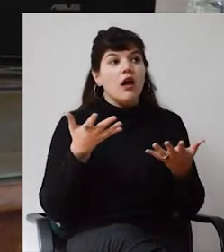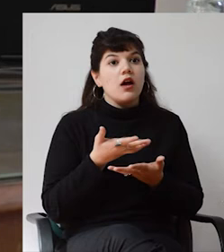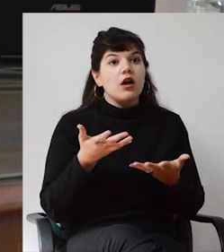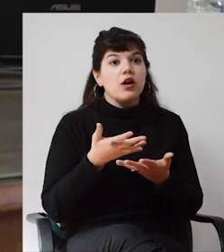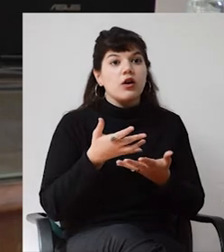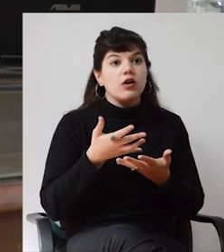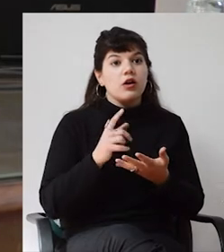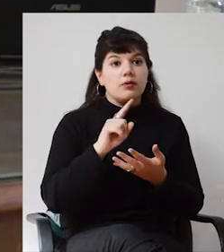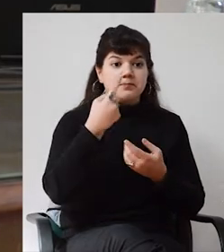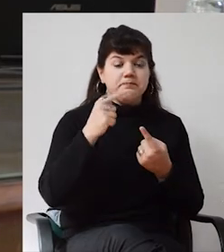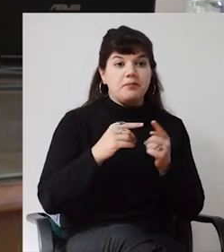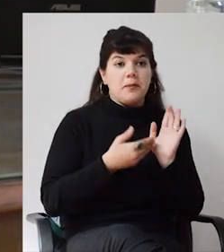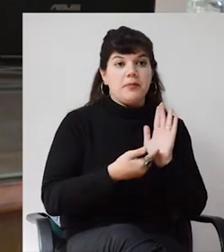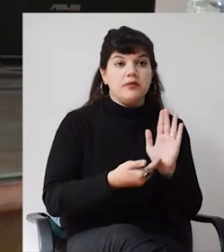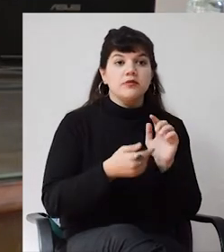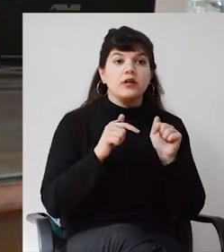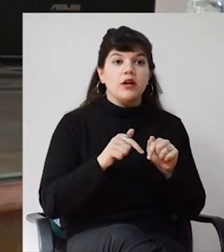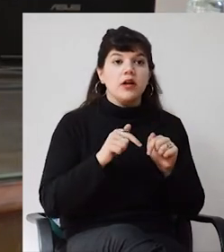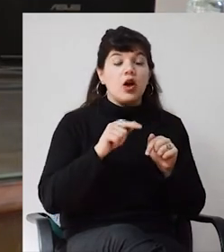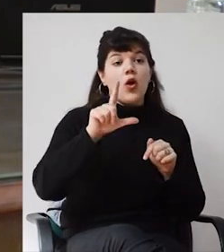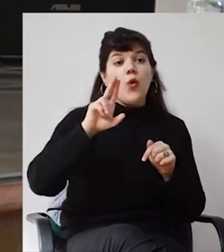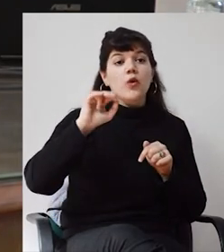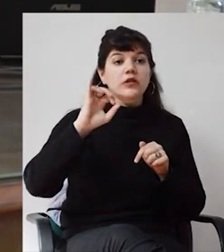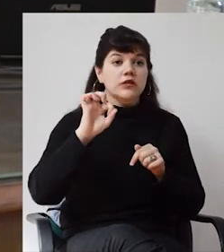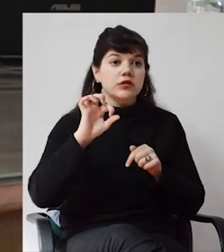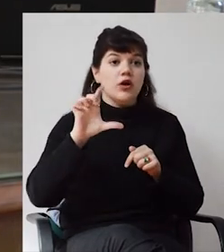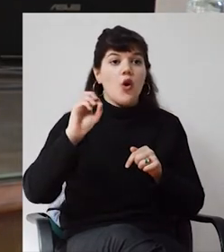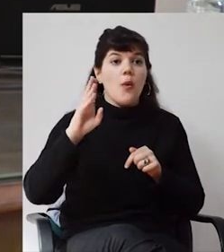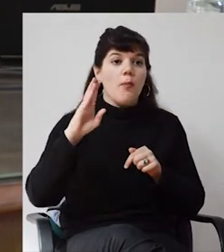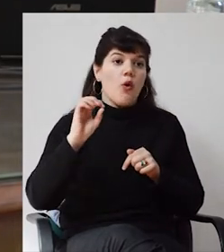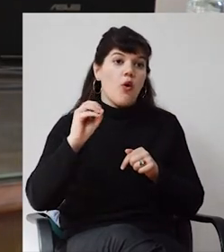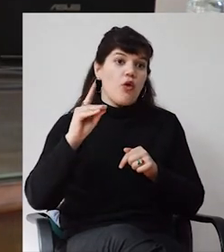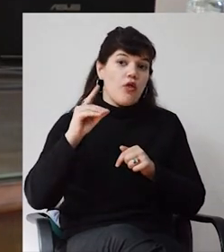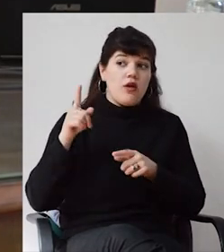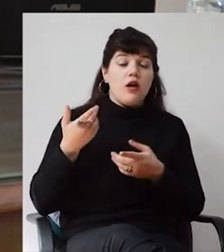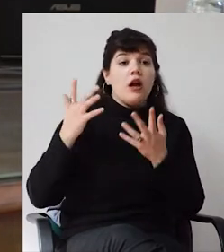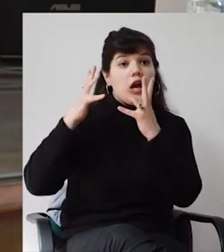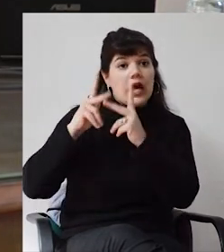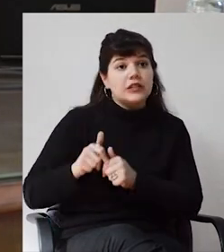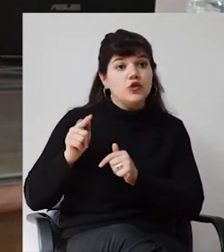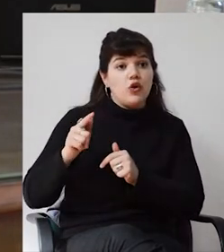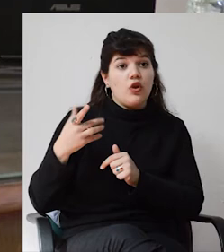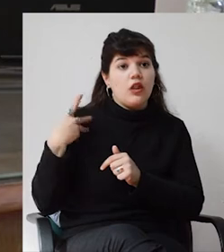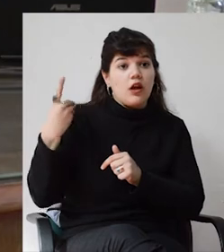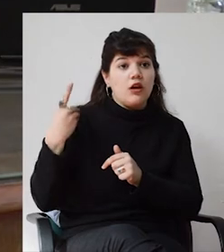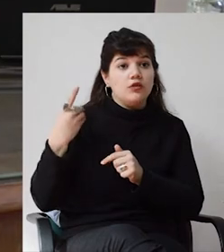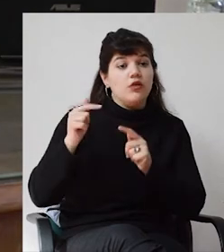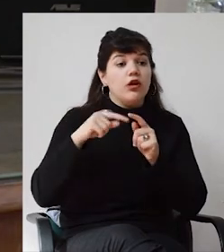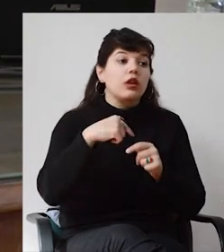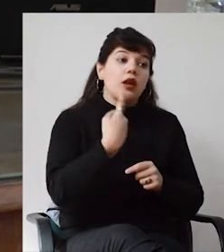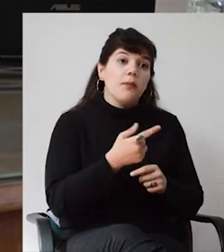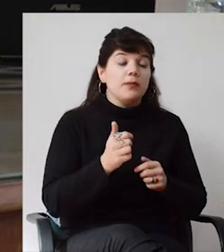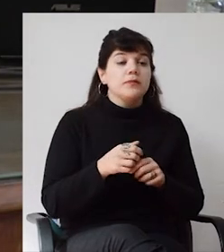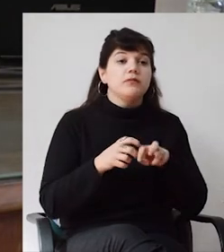Voy a dar entonces a la primera presentación. Tengo acá a Luis Lopol, rector de gestión, y tengo